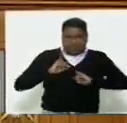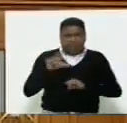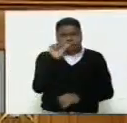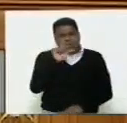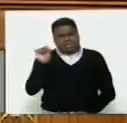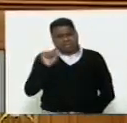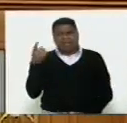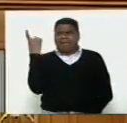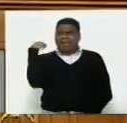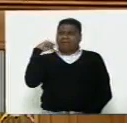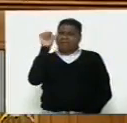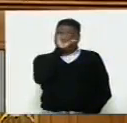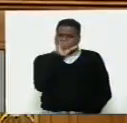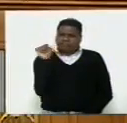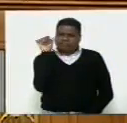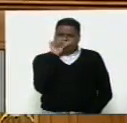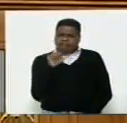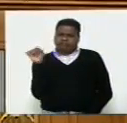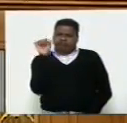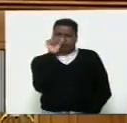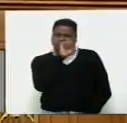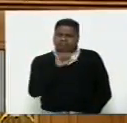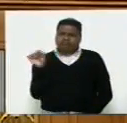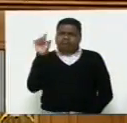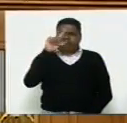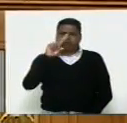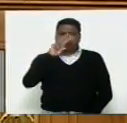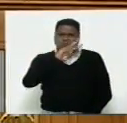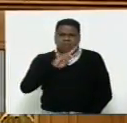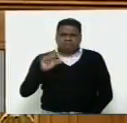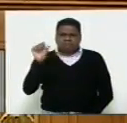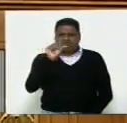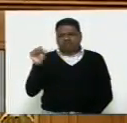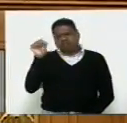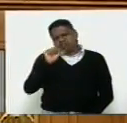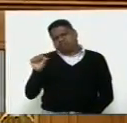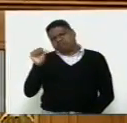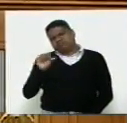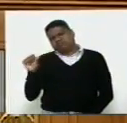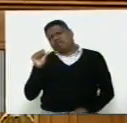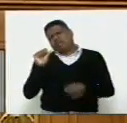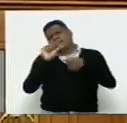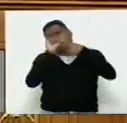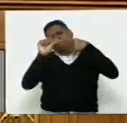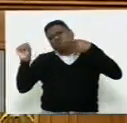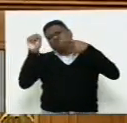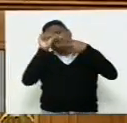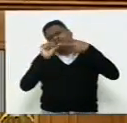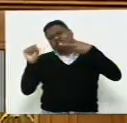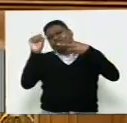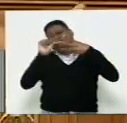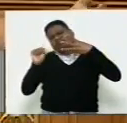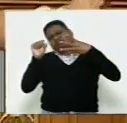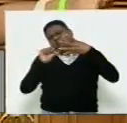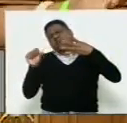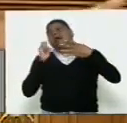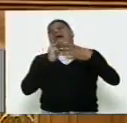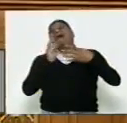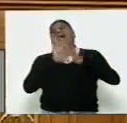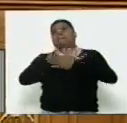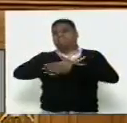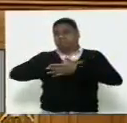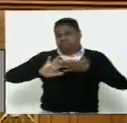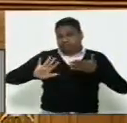antes durante la gestación, recordándole lo poderosa que es, recordándole las funciones naturales de nuestro